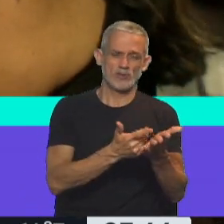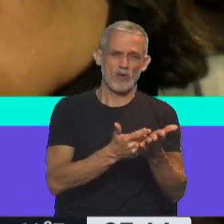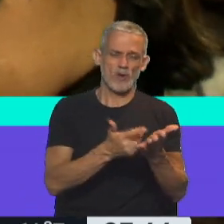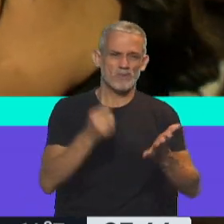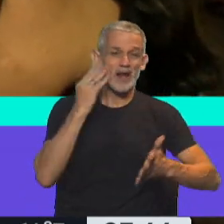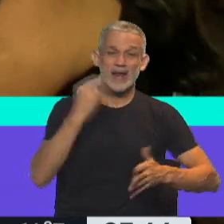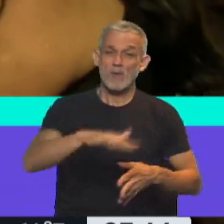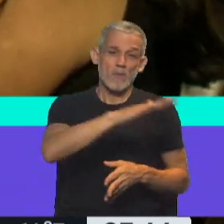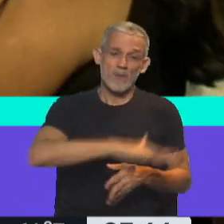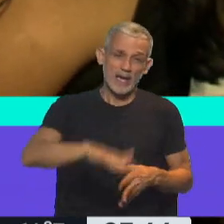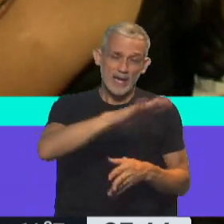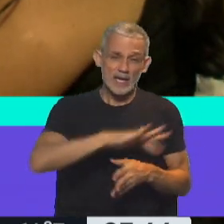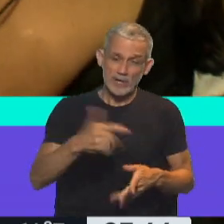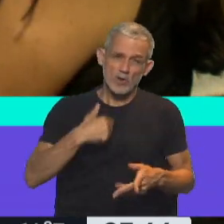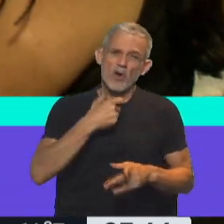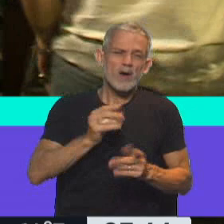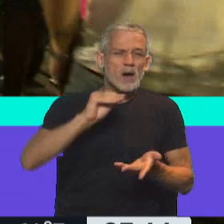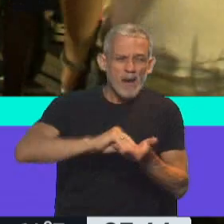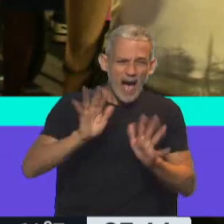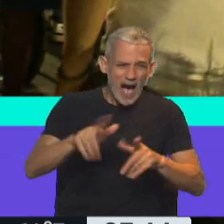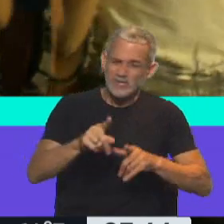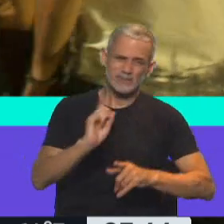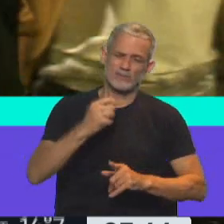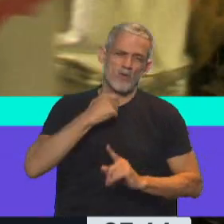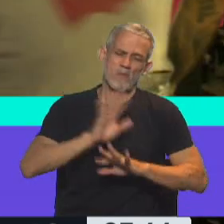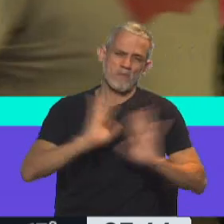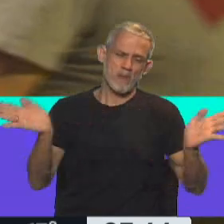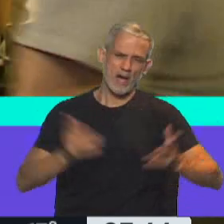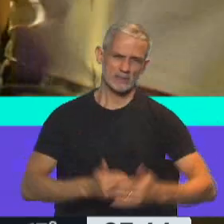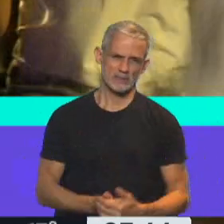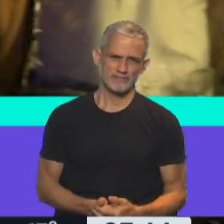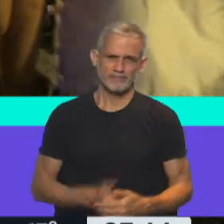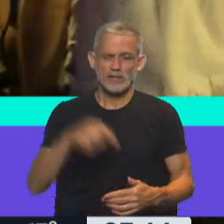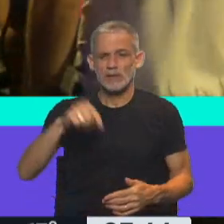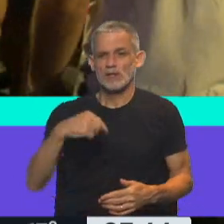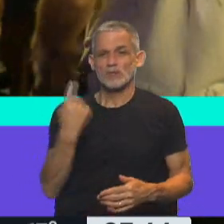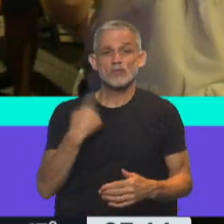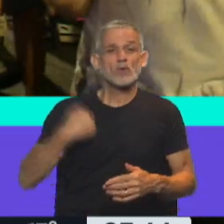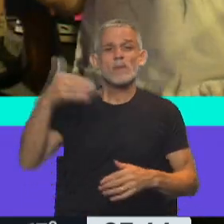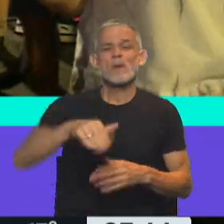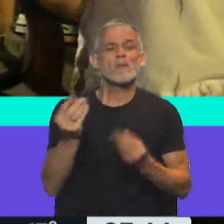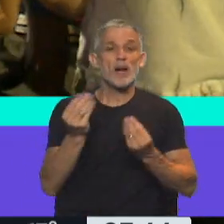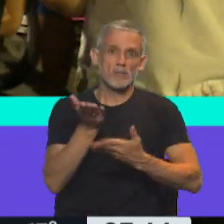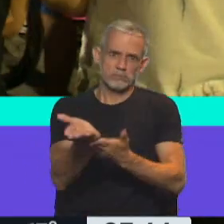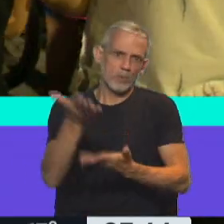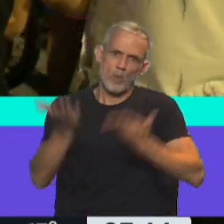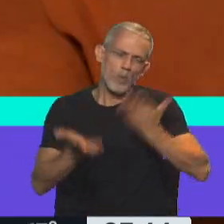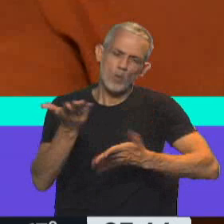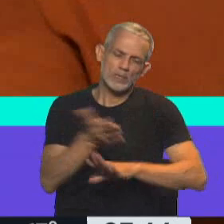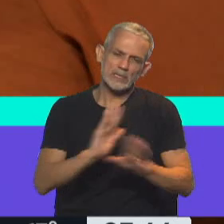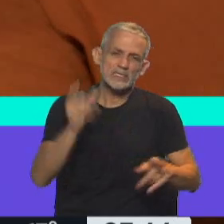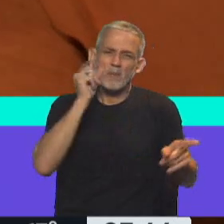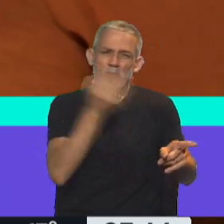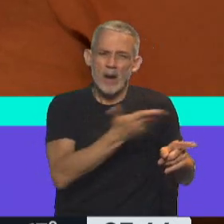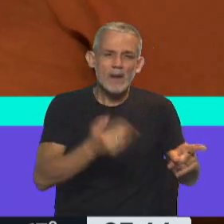Ramos Mejía y yo no quiero que sucedan estas cosas, pero bueno. Nosotros acá vinimos a pedir justicia por un